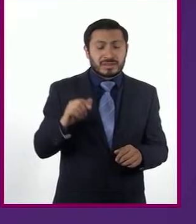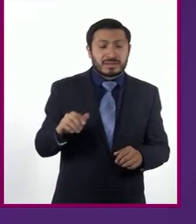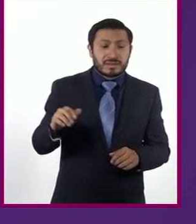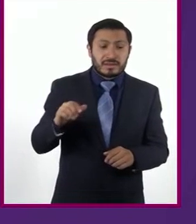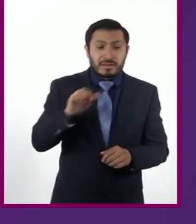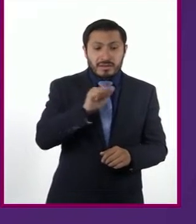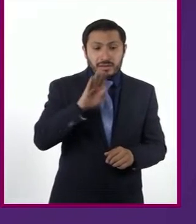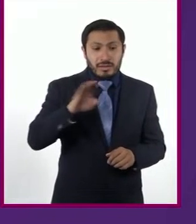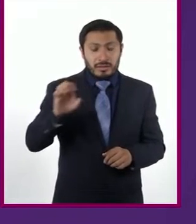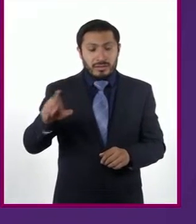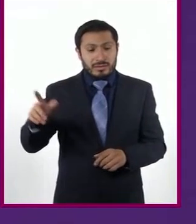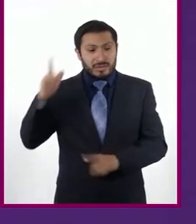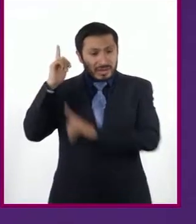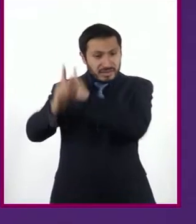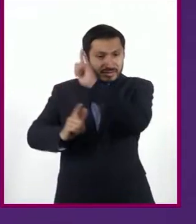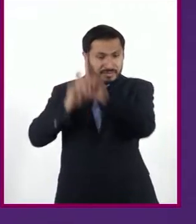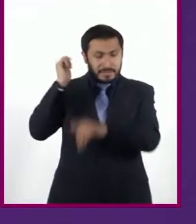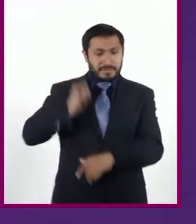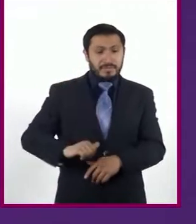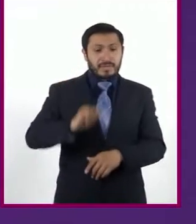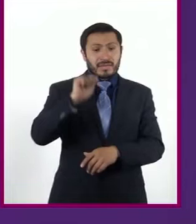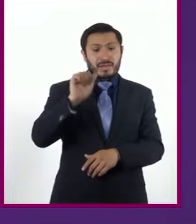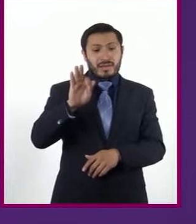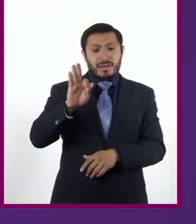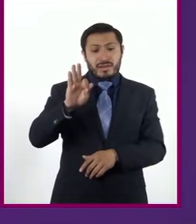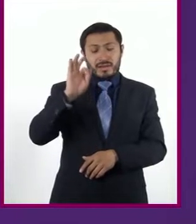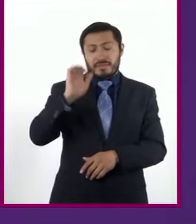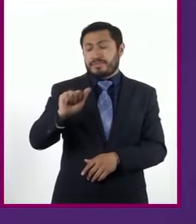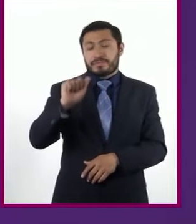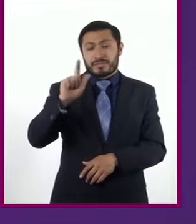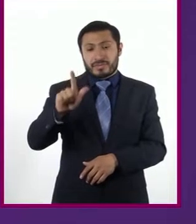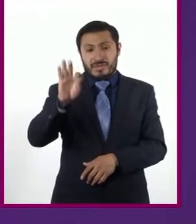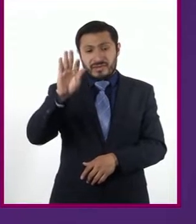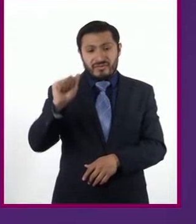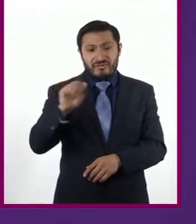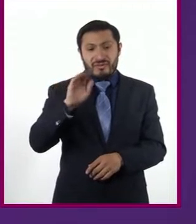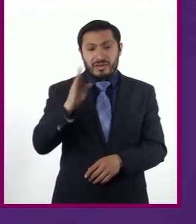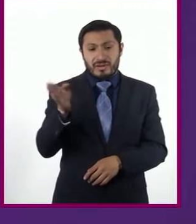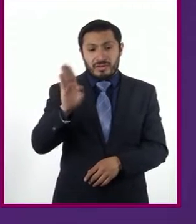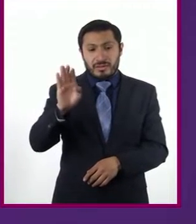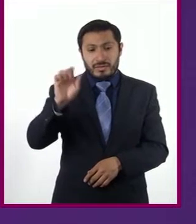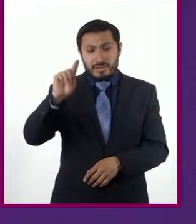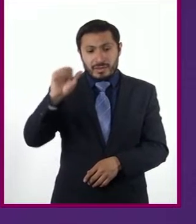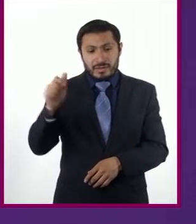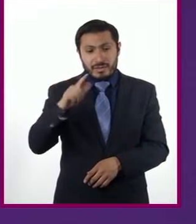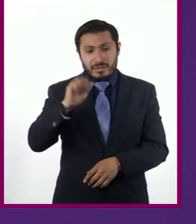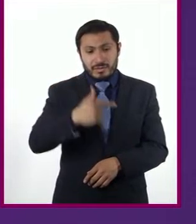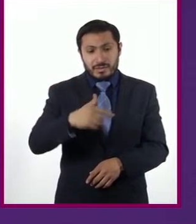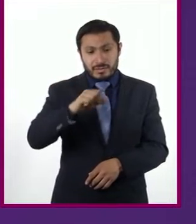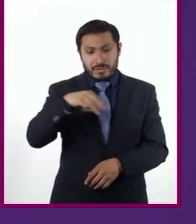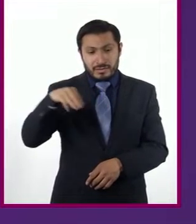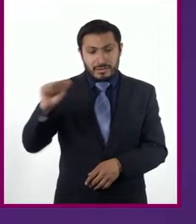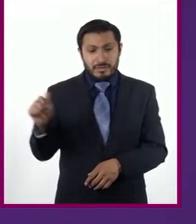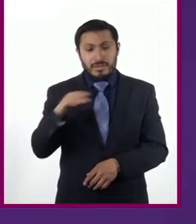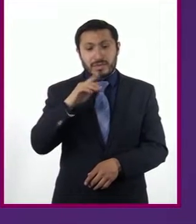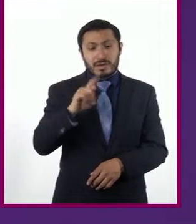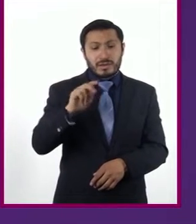más usadas son alfa, beta, gamma, teta, lambda y